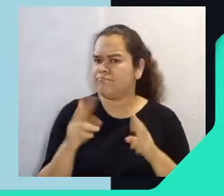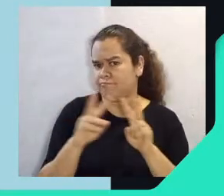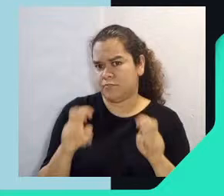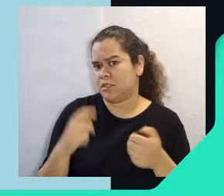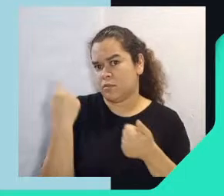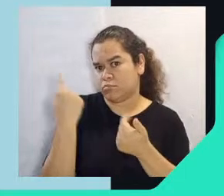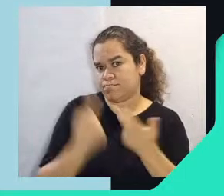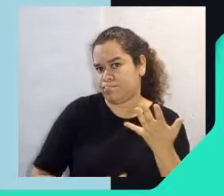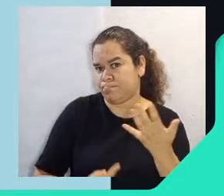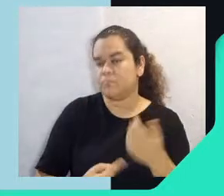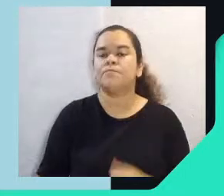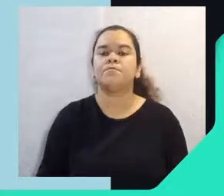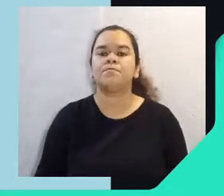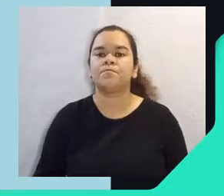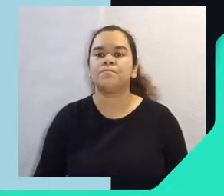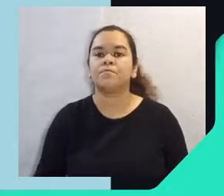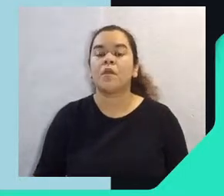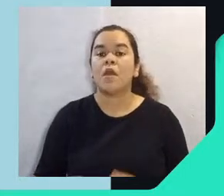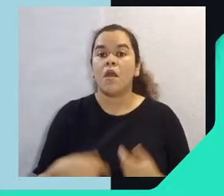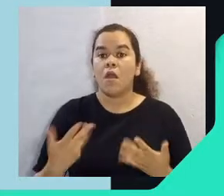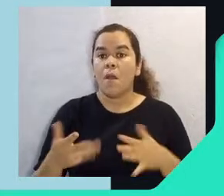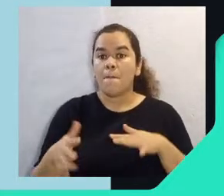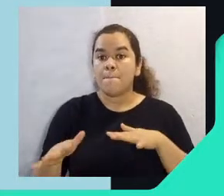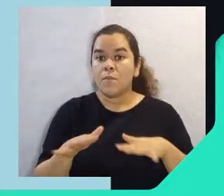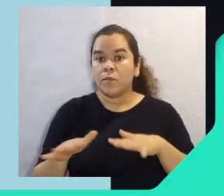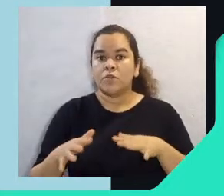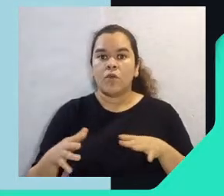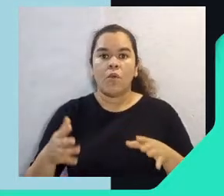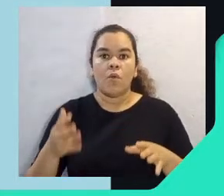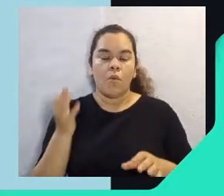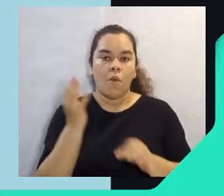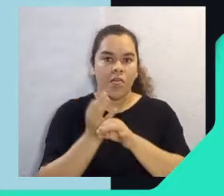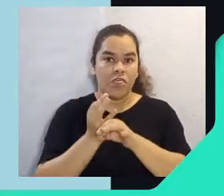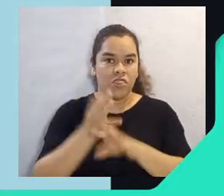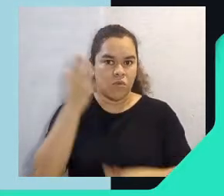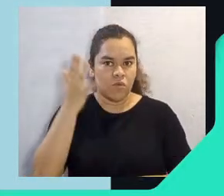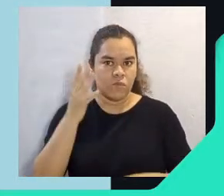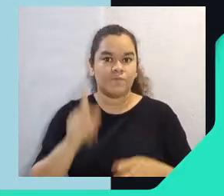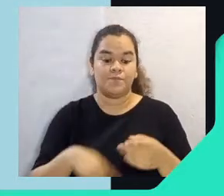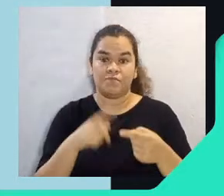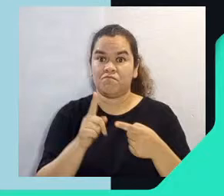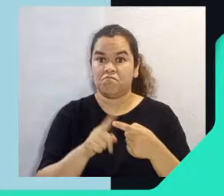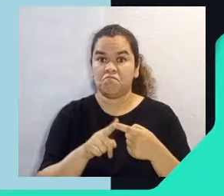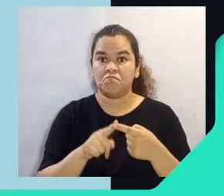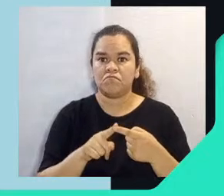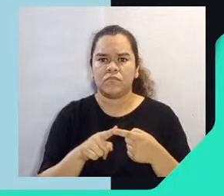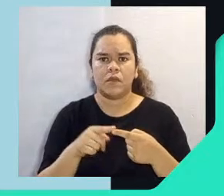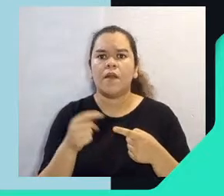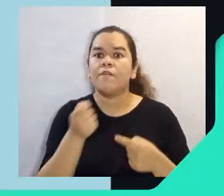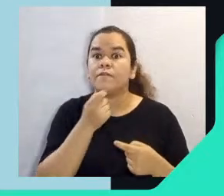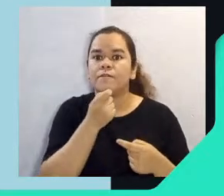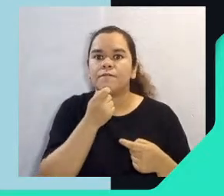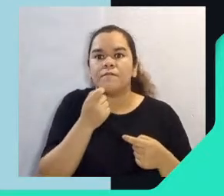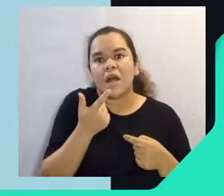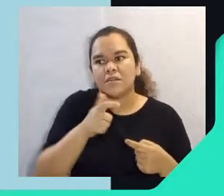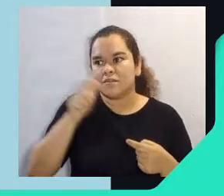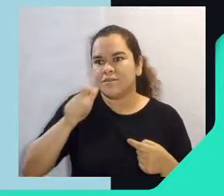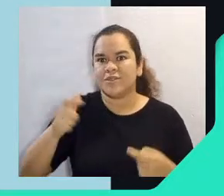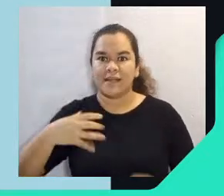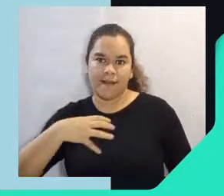Dentro de ellas, dentro del espacio educacional, podemos decir que han sido un facilitador de las